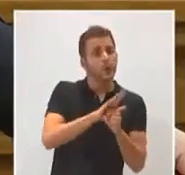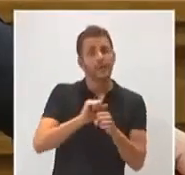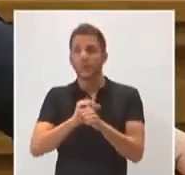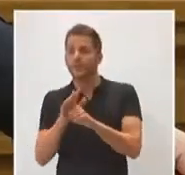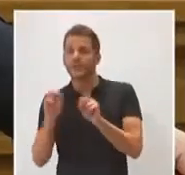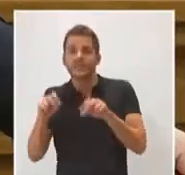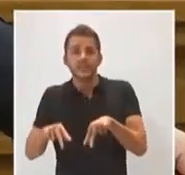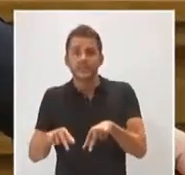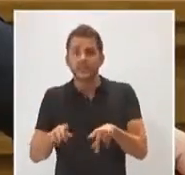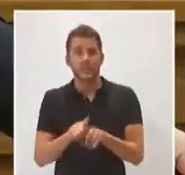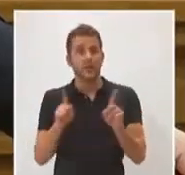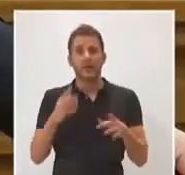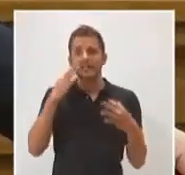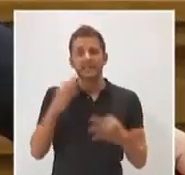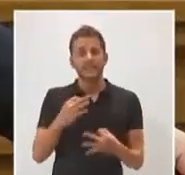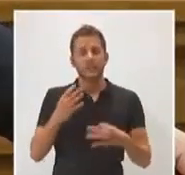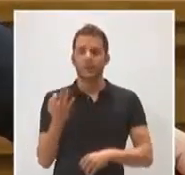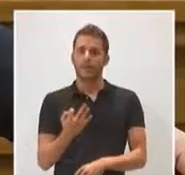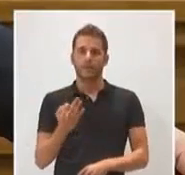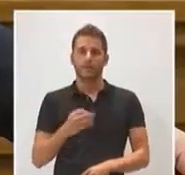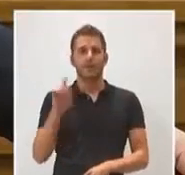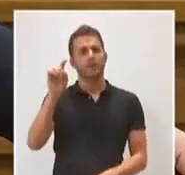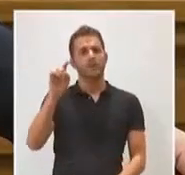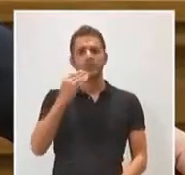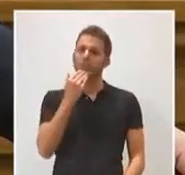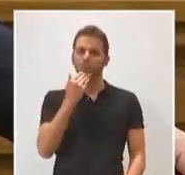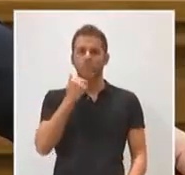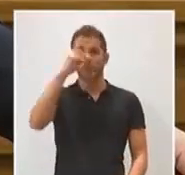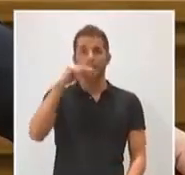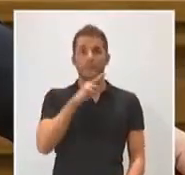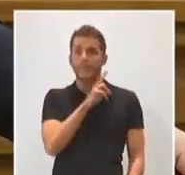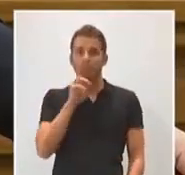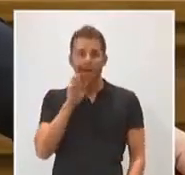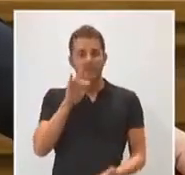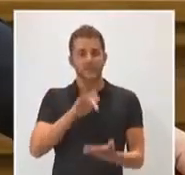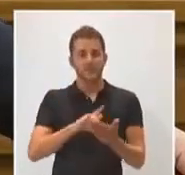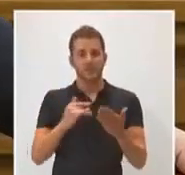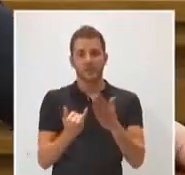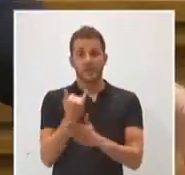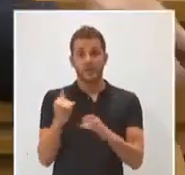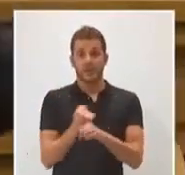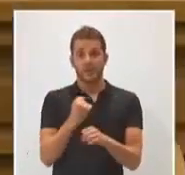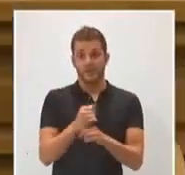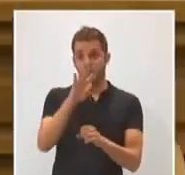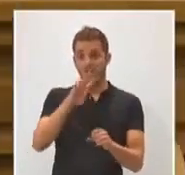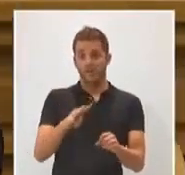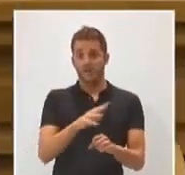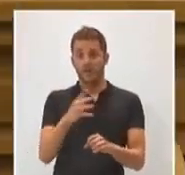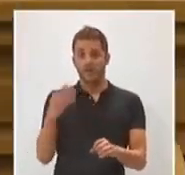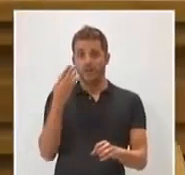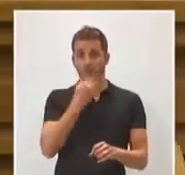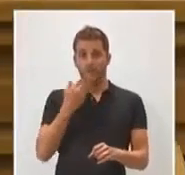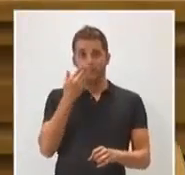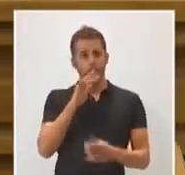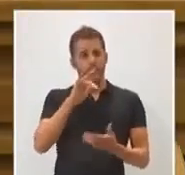los profesores hacen de padres mientras están allí los niños y por tanto la enorme confianza que tenemos en el